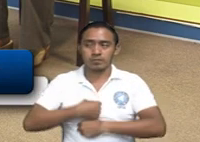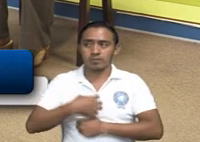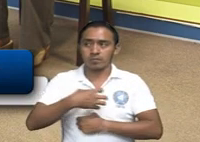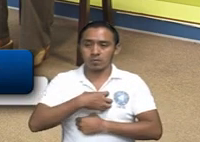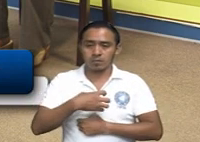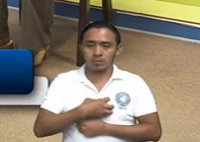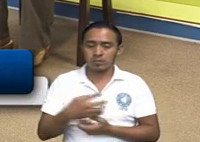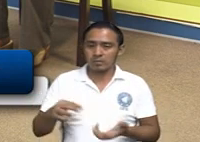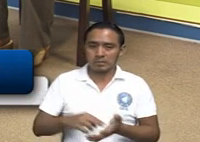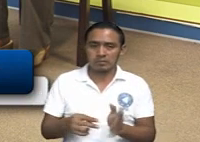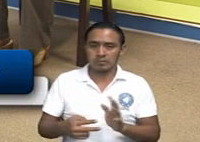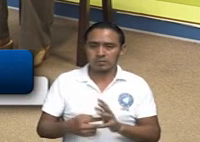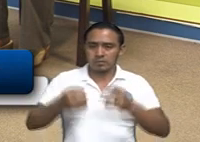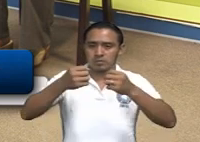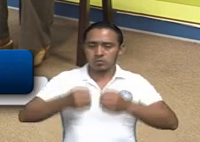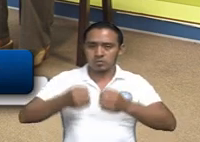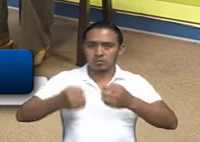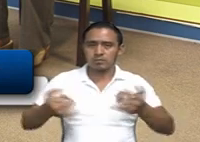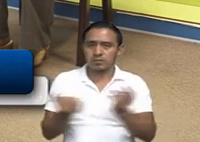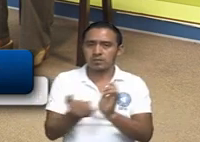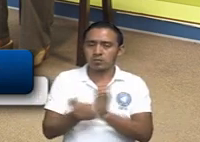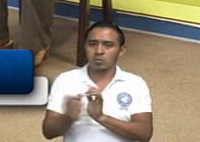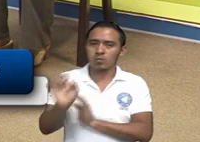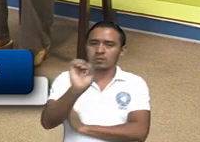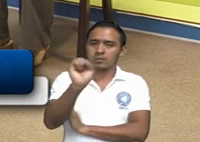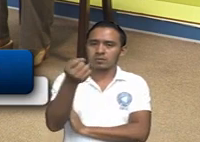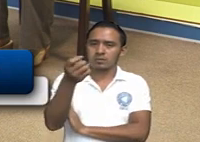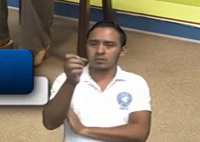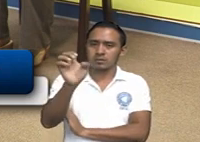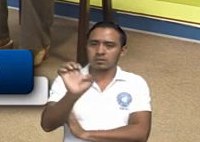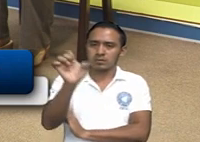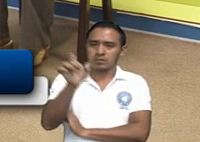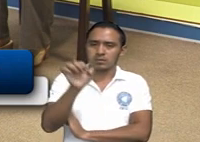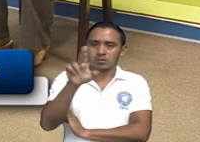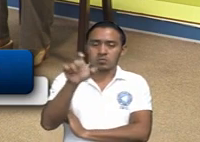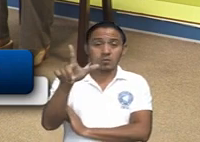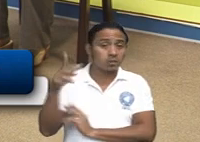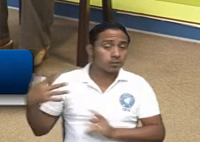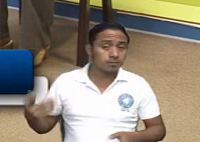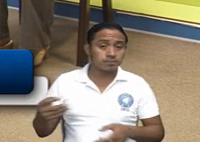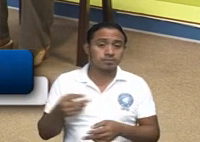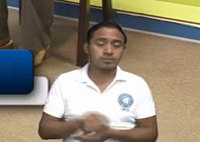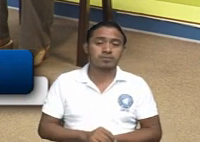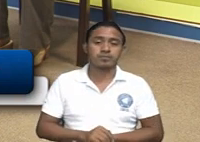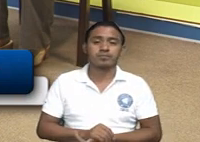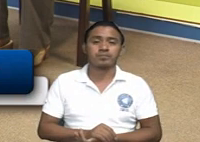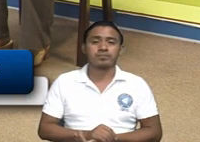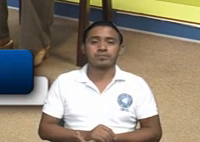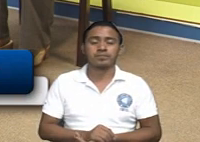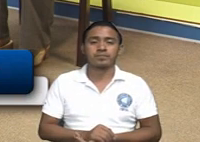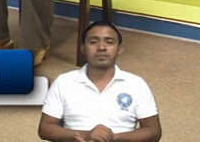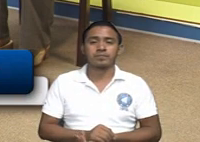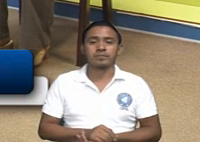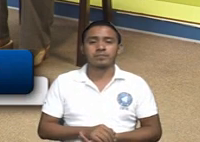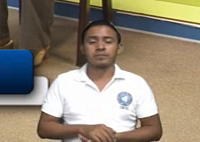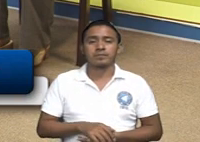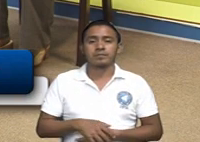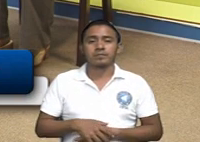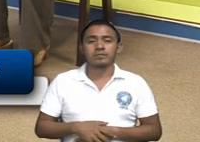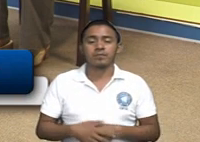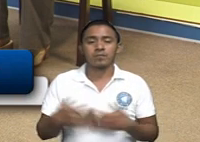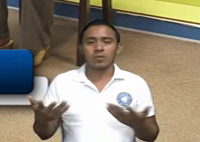de lo que es ser hombre sexualmente hablando, ¿verdad? Entonces yo ya comienzo. ¿Y quién es el mejor